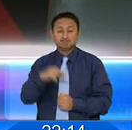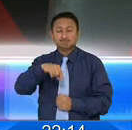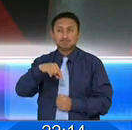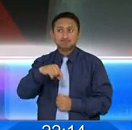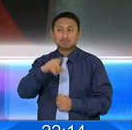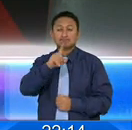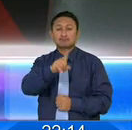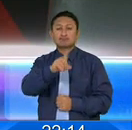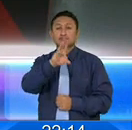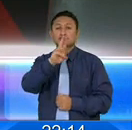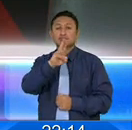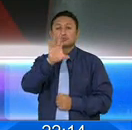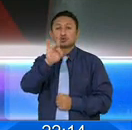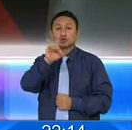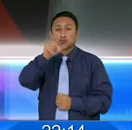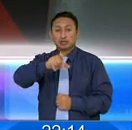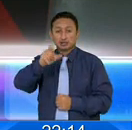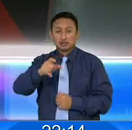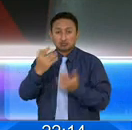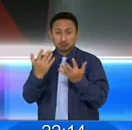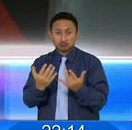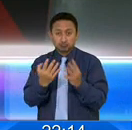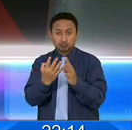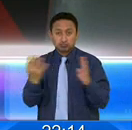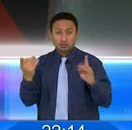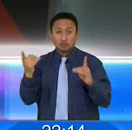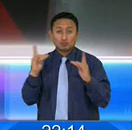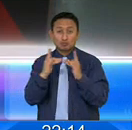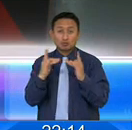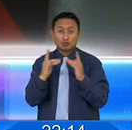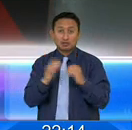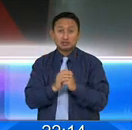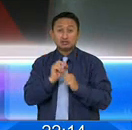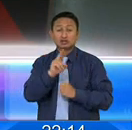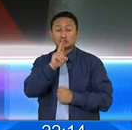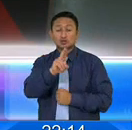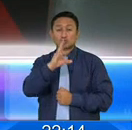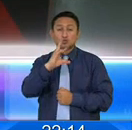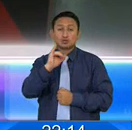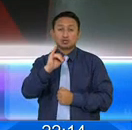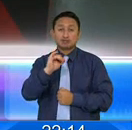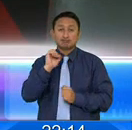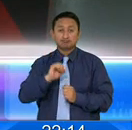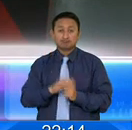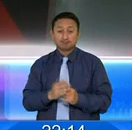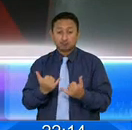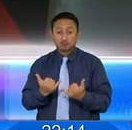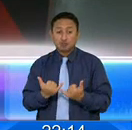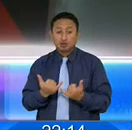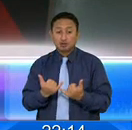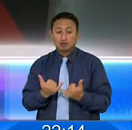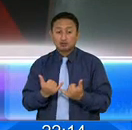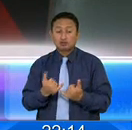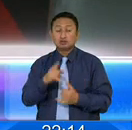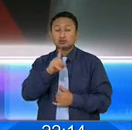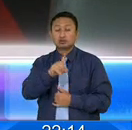de 168 personas esperando una cama para UCI y actualmente estamos en